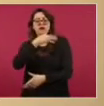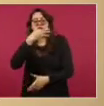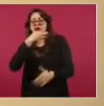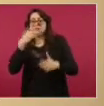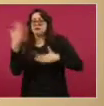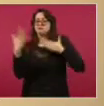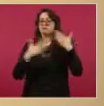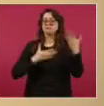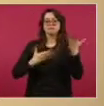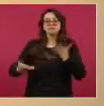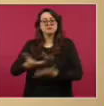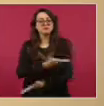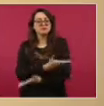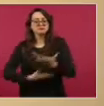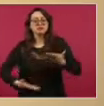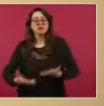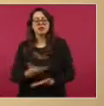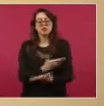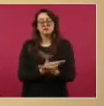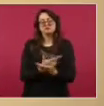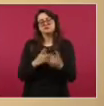contextos y las circunstancias.